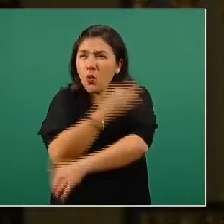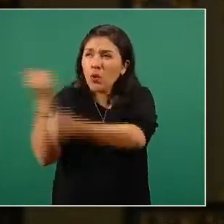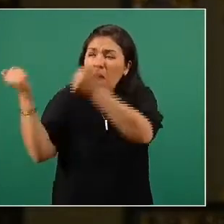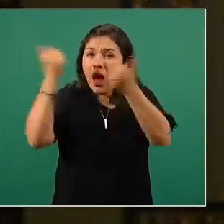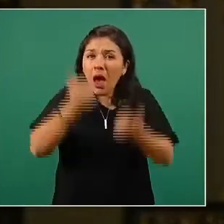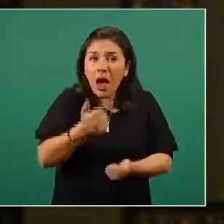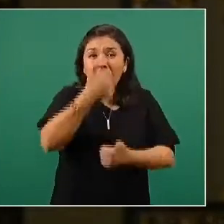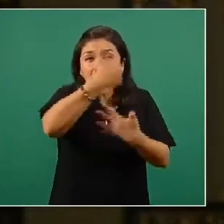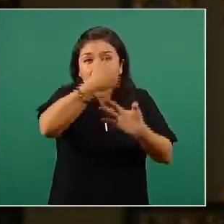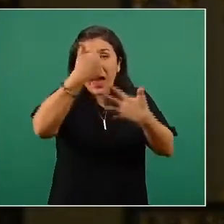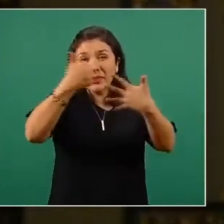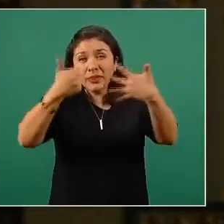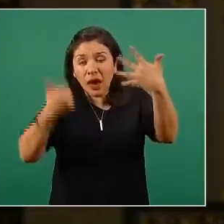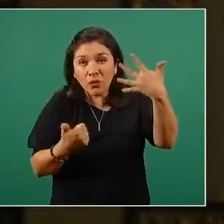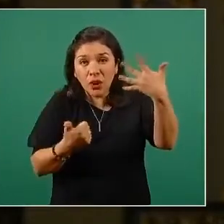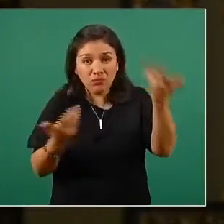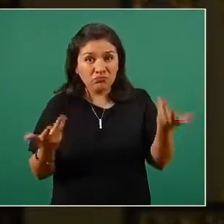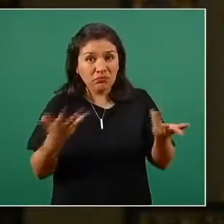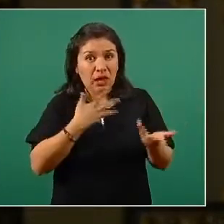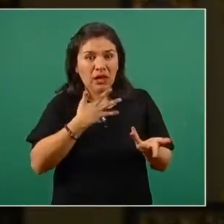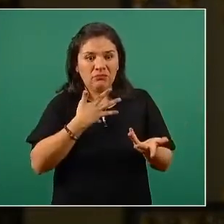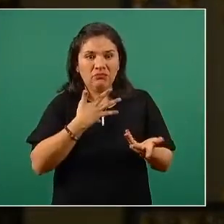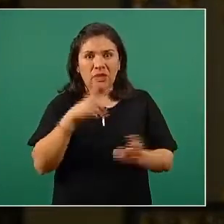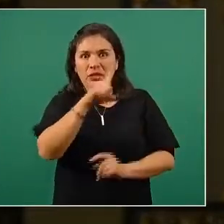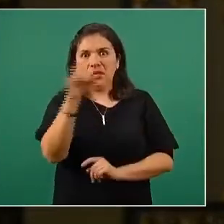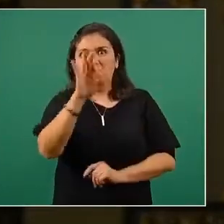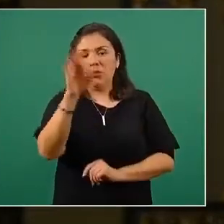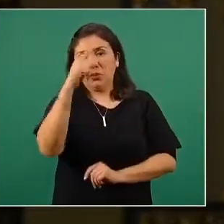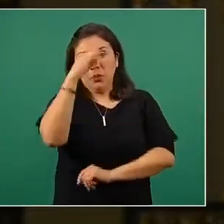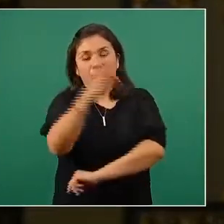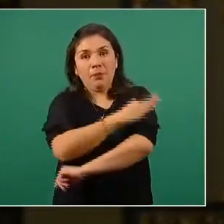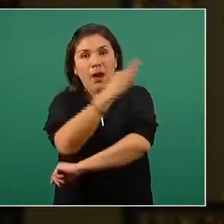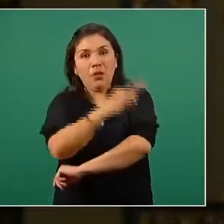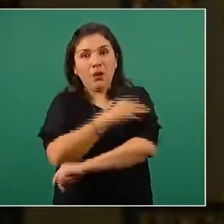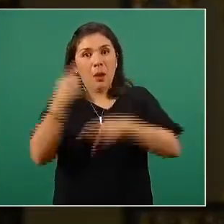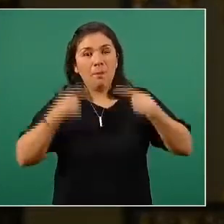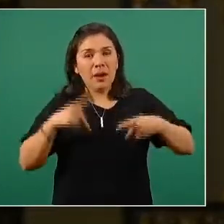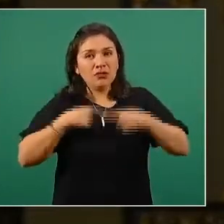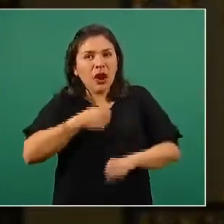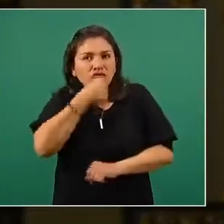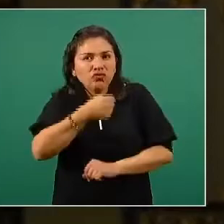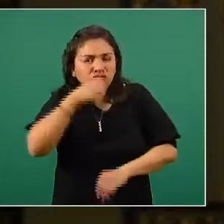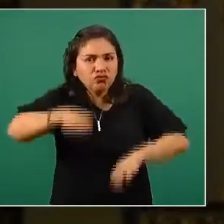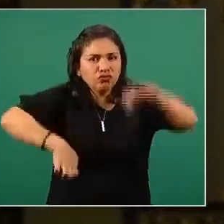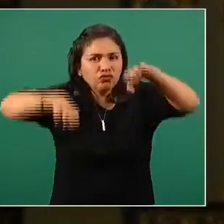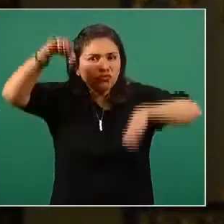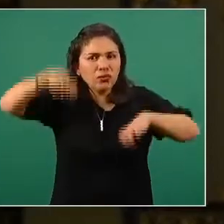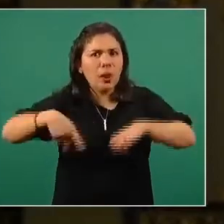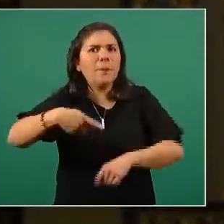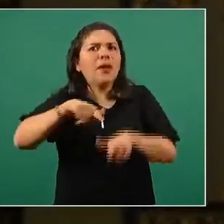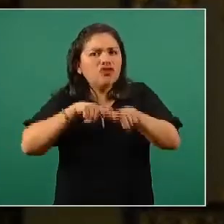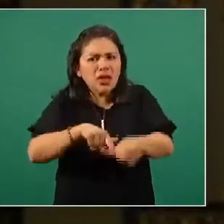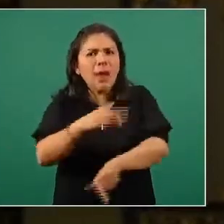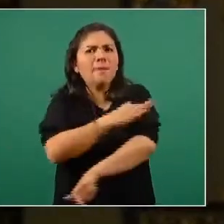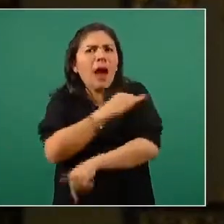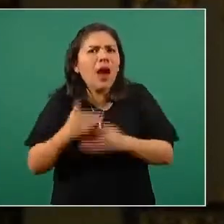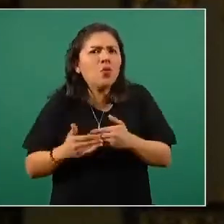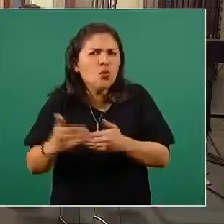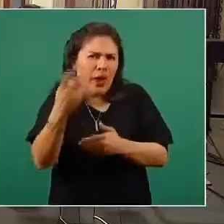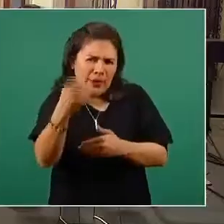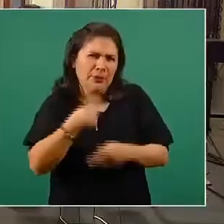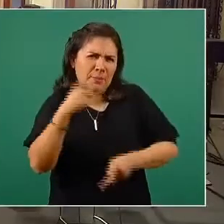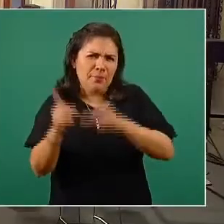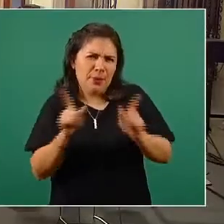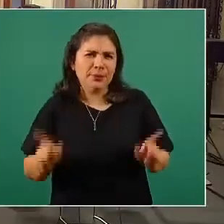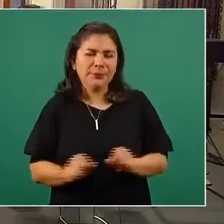llegando, porque pues ya hay 100% de vacunación a personas adultos mayores, pero pues todavía sigue la vacunación. Entonces, esas serían